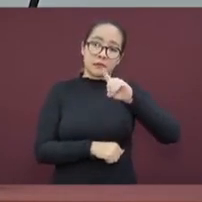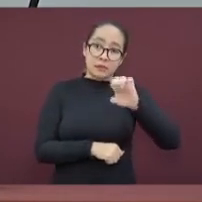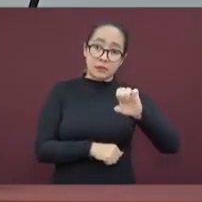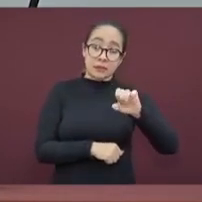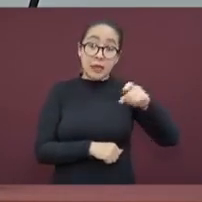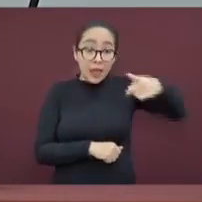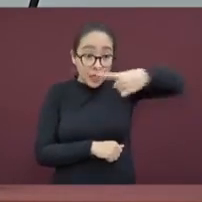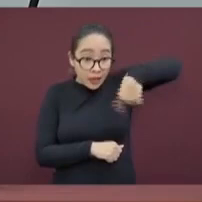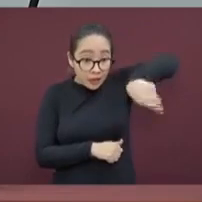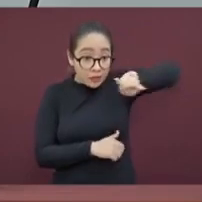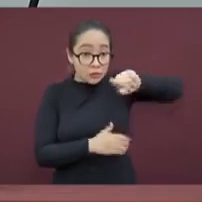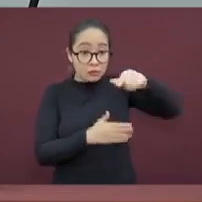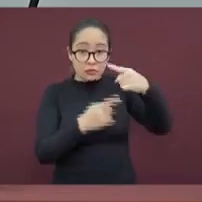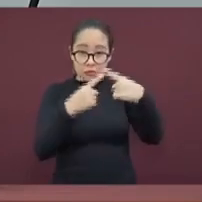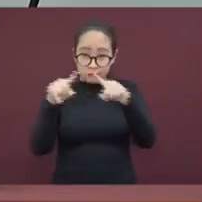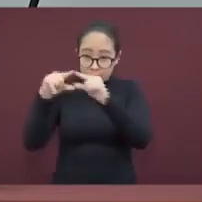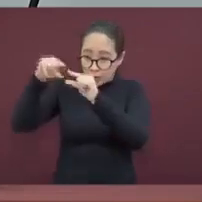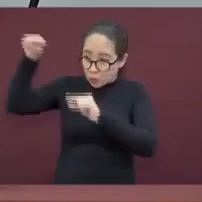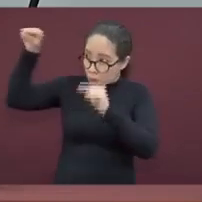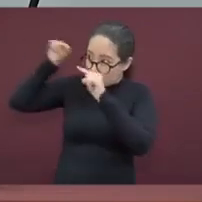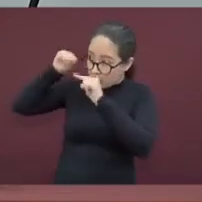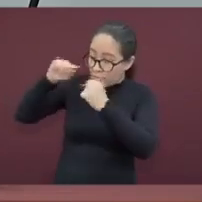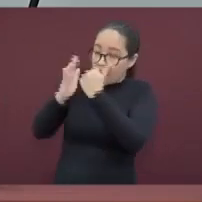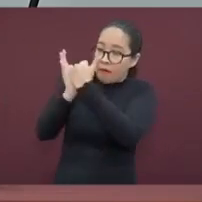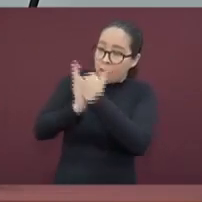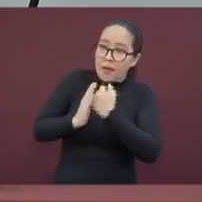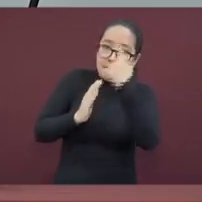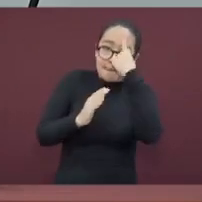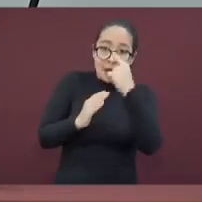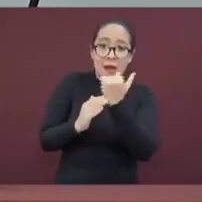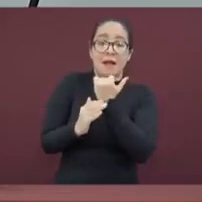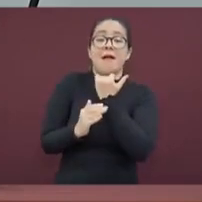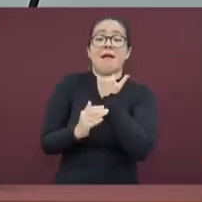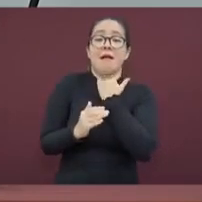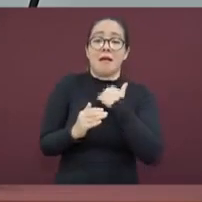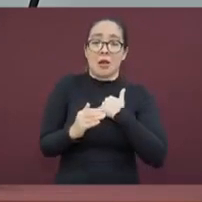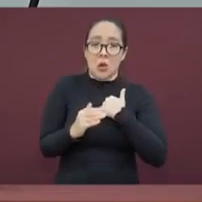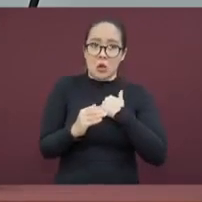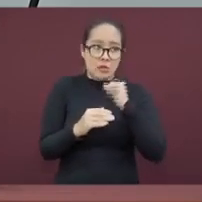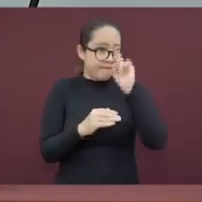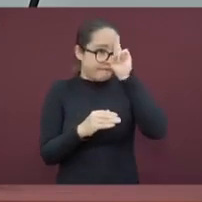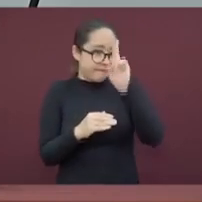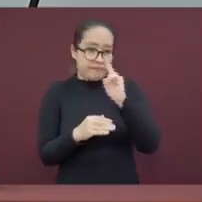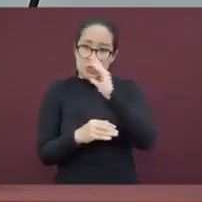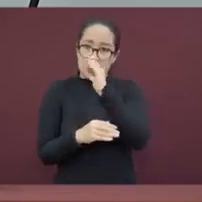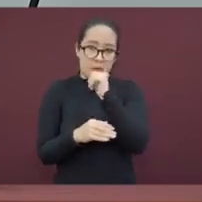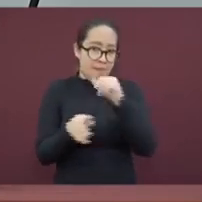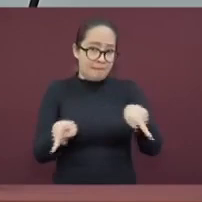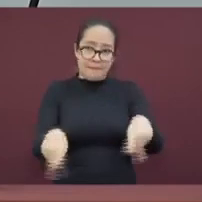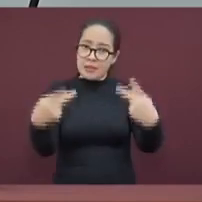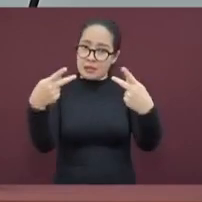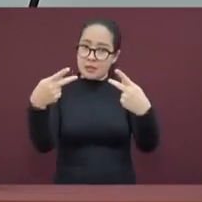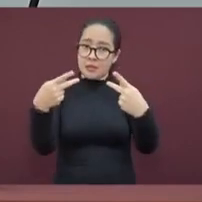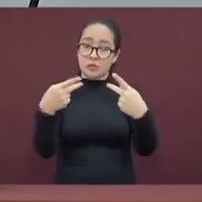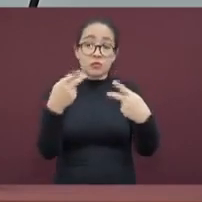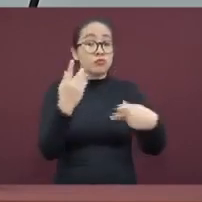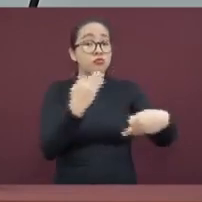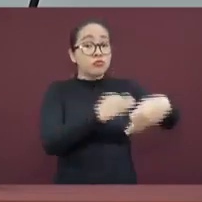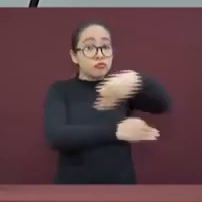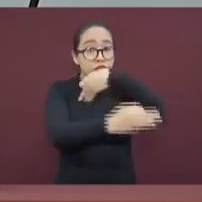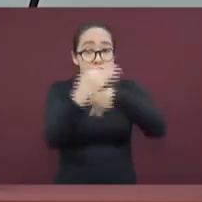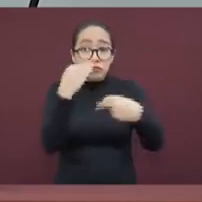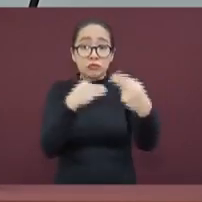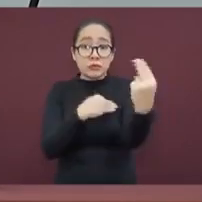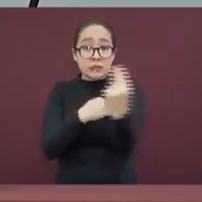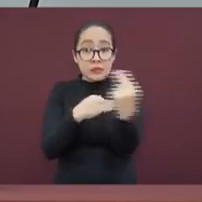alcohol este fin de semana tenemos que jalar parejo parejo todos para